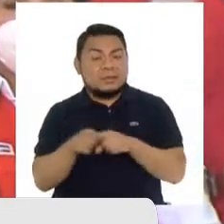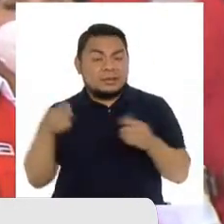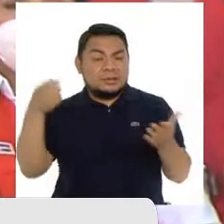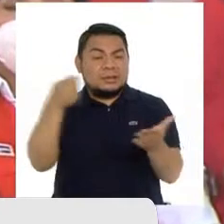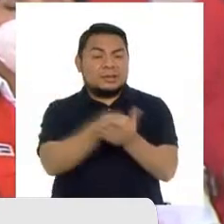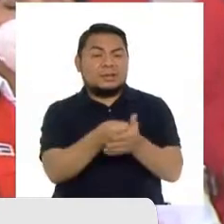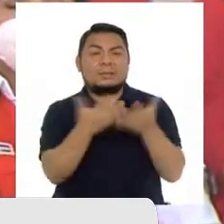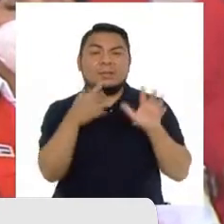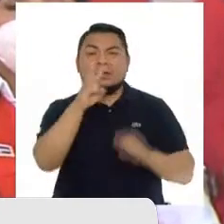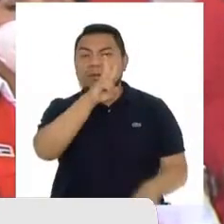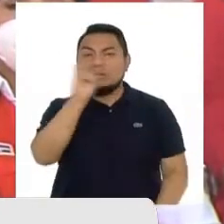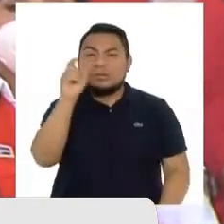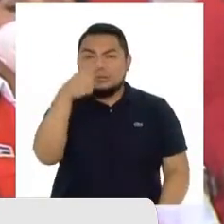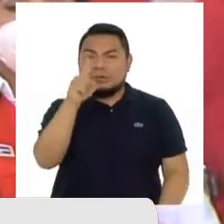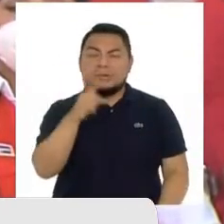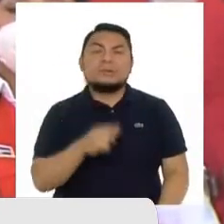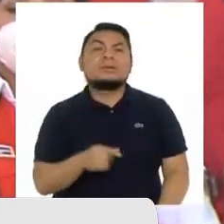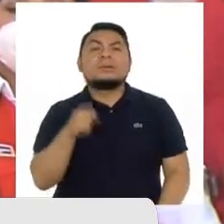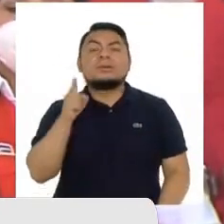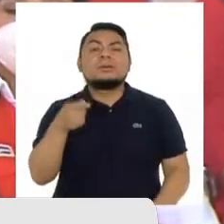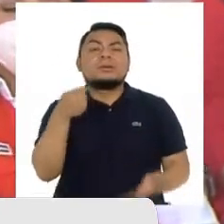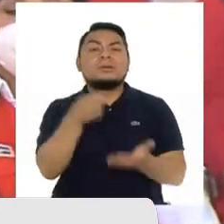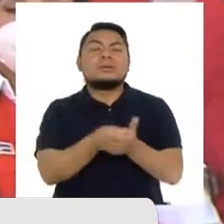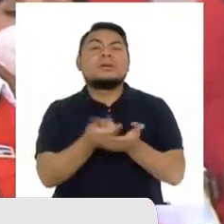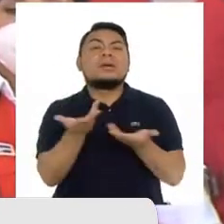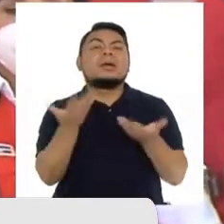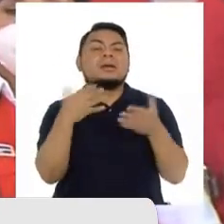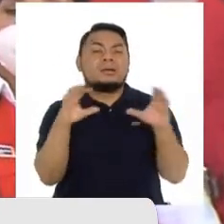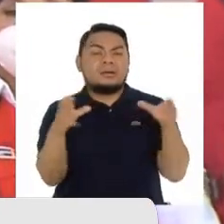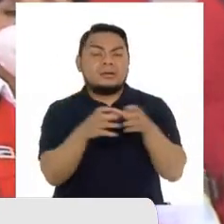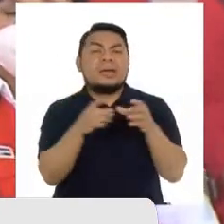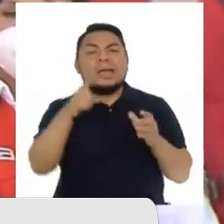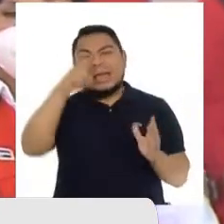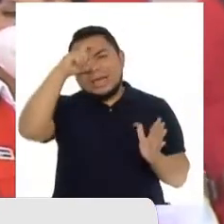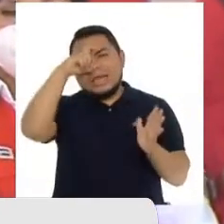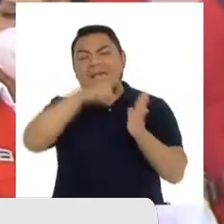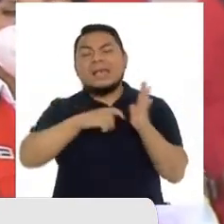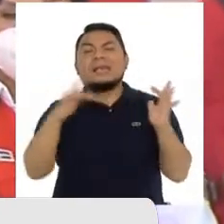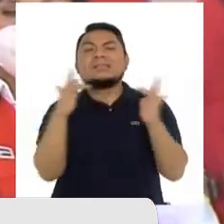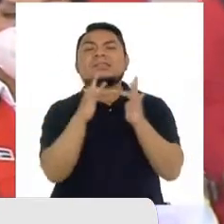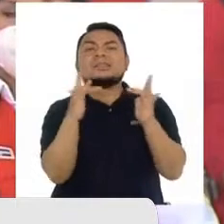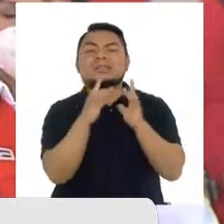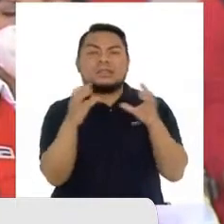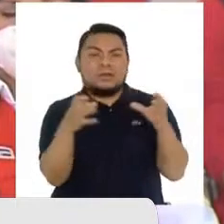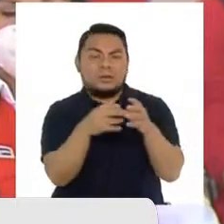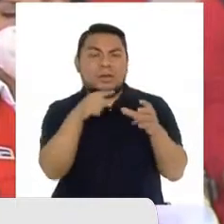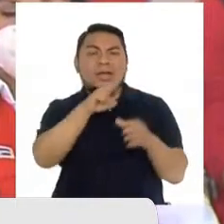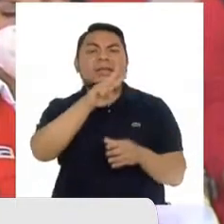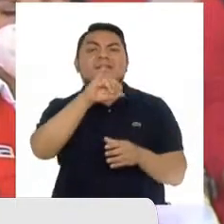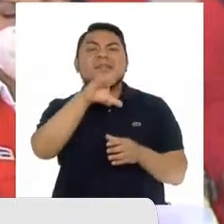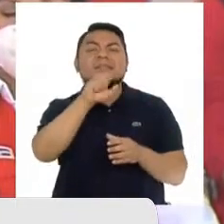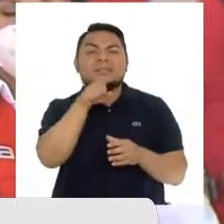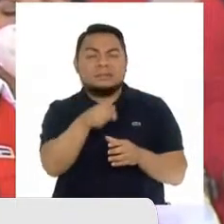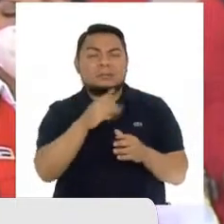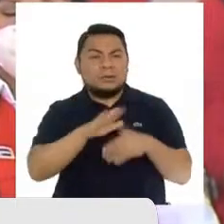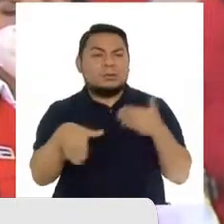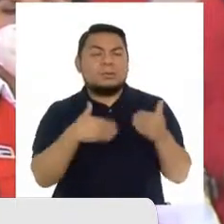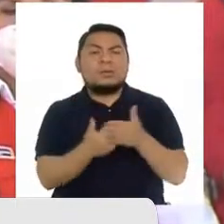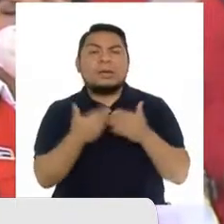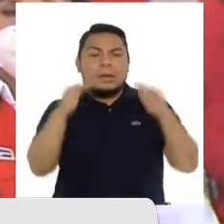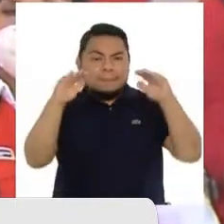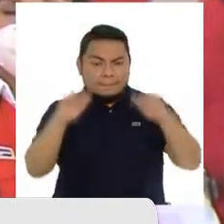200 millones al fondo de inclusión energético dice para la estabilización del precio